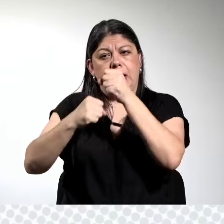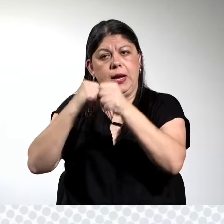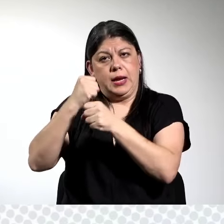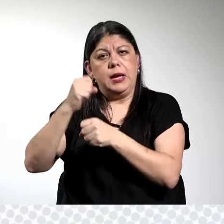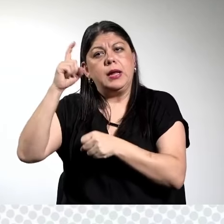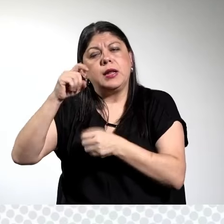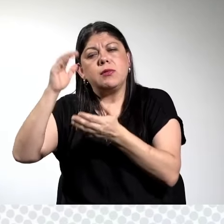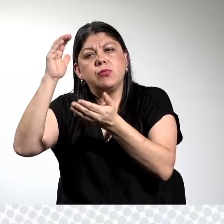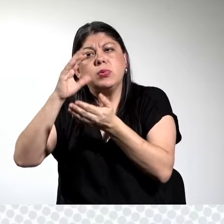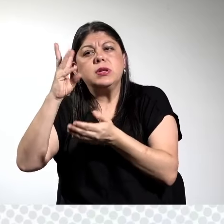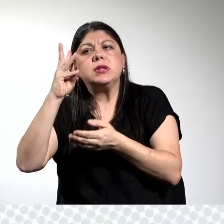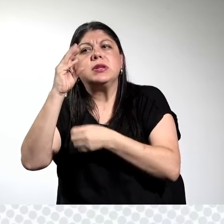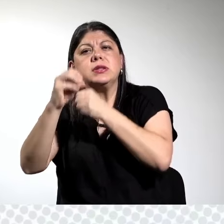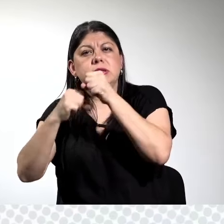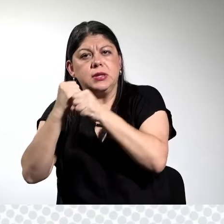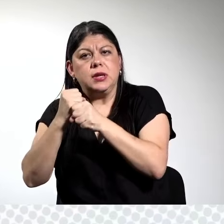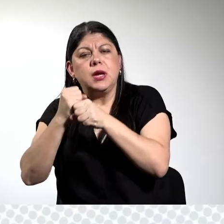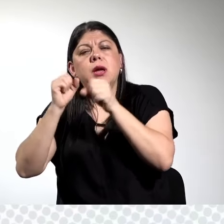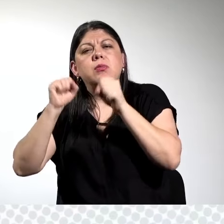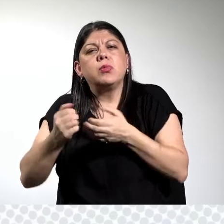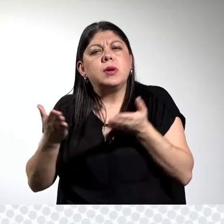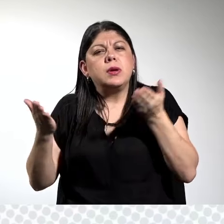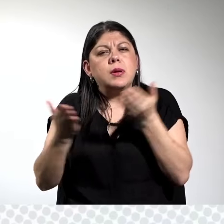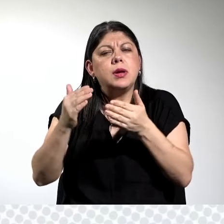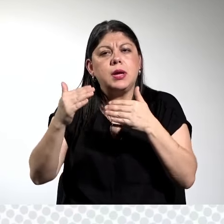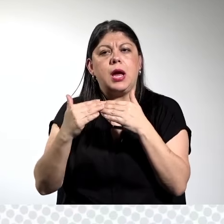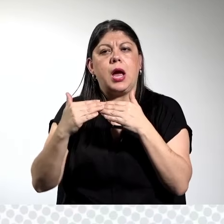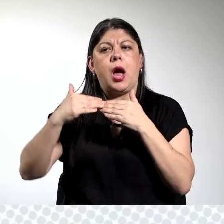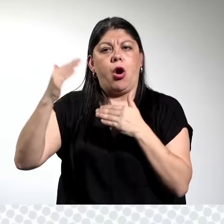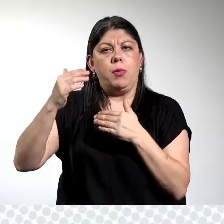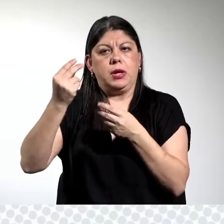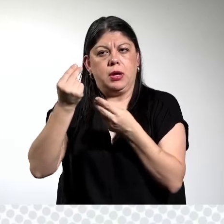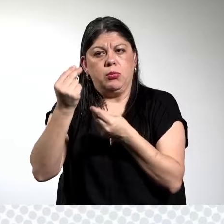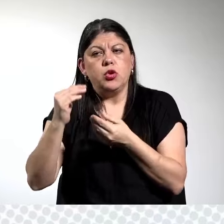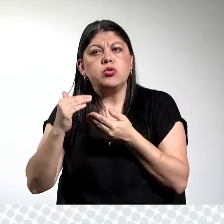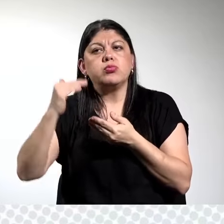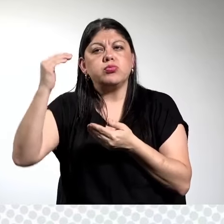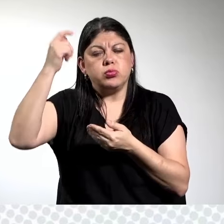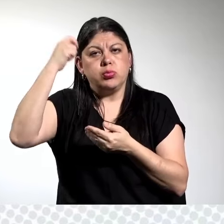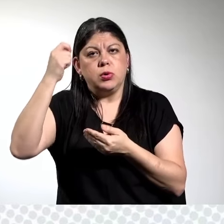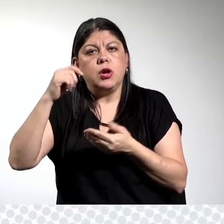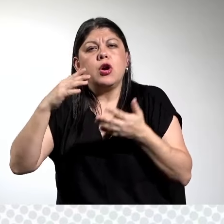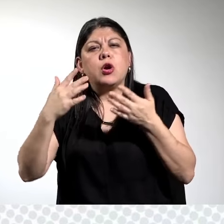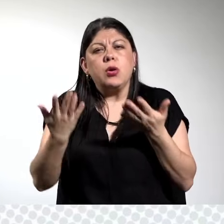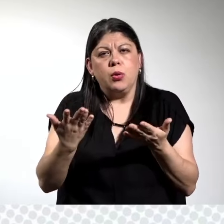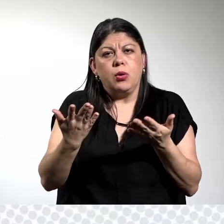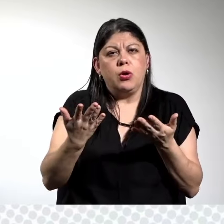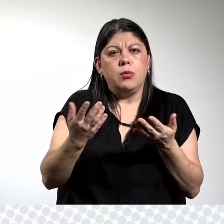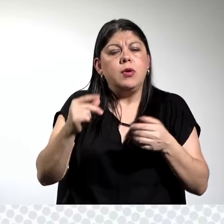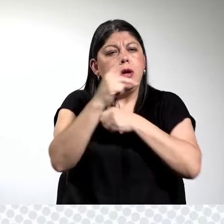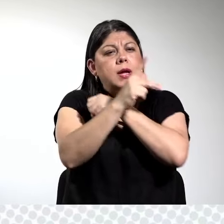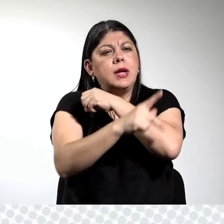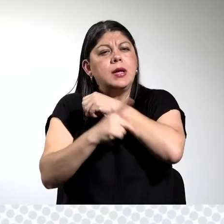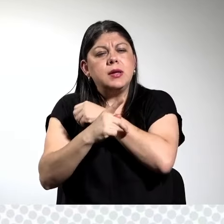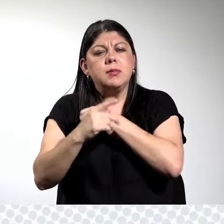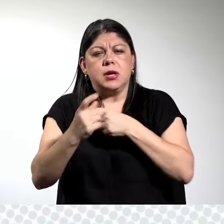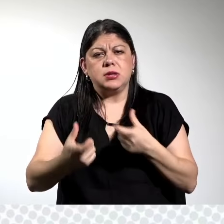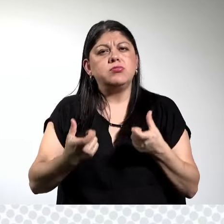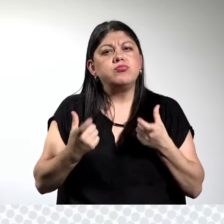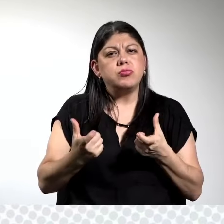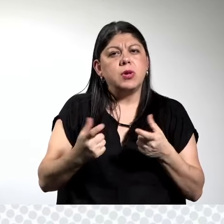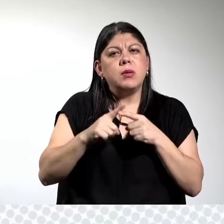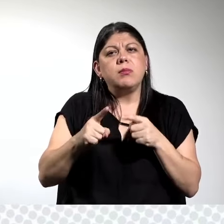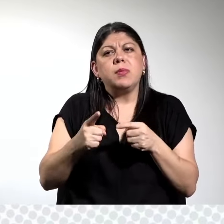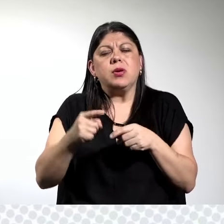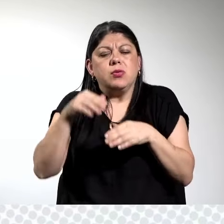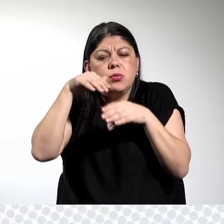tiene que bajar a los 60 años y más bien se tiene que aumentar la cantidad de pensión. Y volvemos a lo mismo. ¿Cómo? En este país hay mucha riqueza. El problema es que